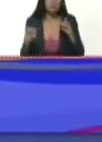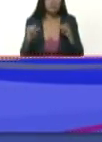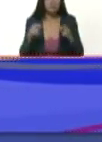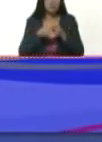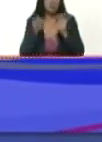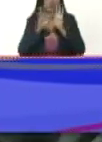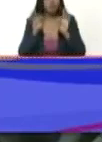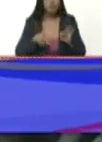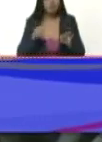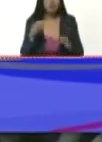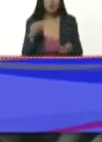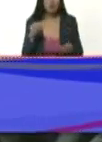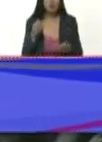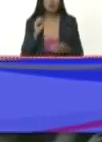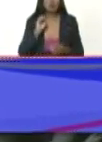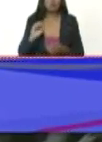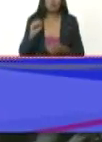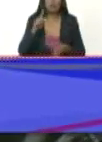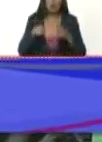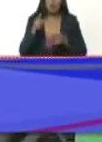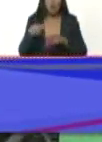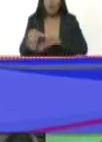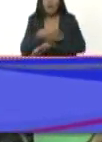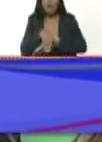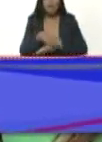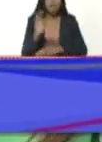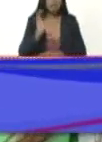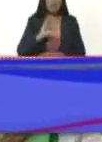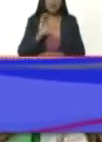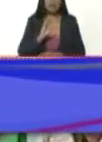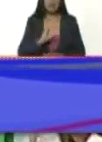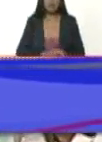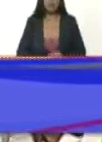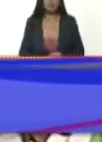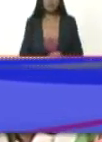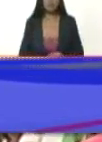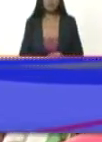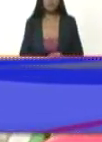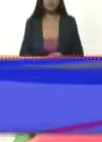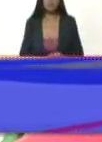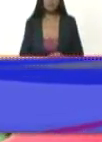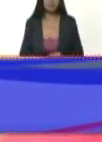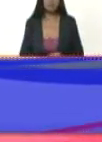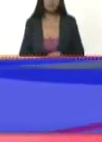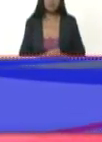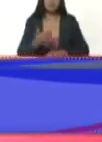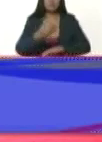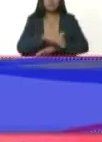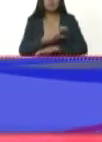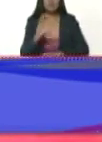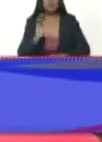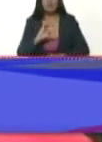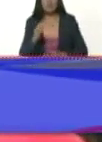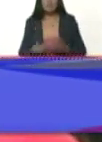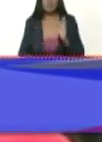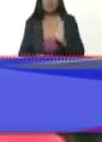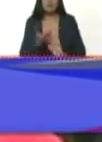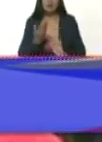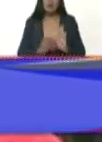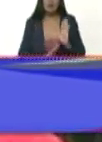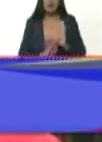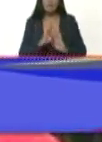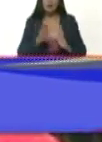independentistas, que pugnaban desde las calles de Caracas y desde las calles de las más importantes ciudades de lo